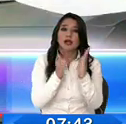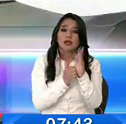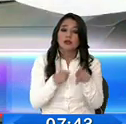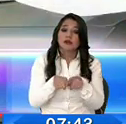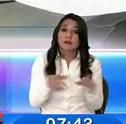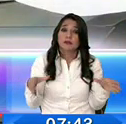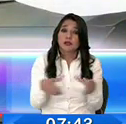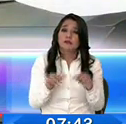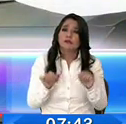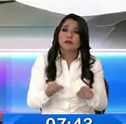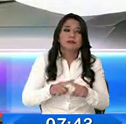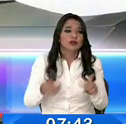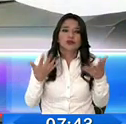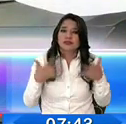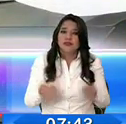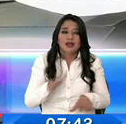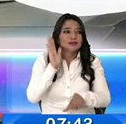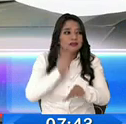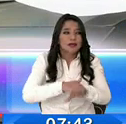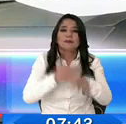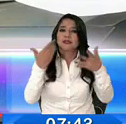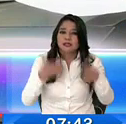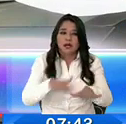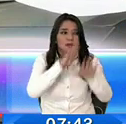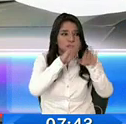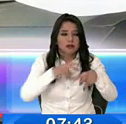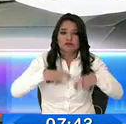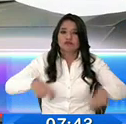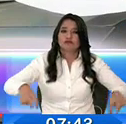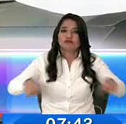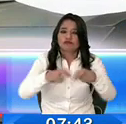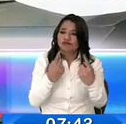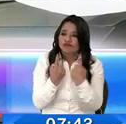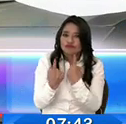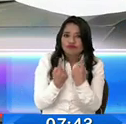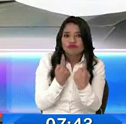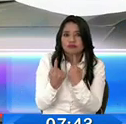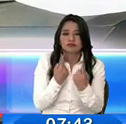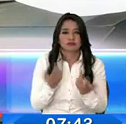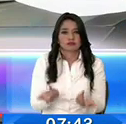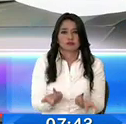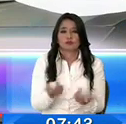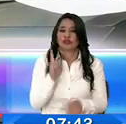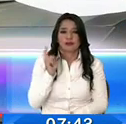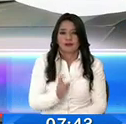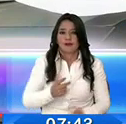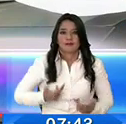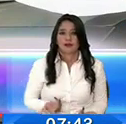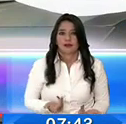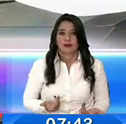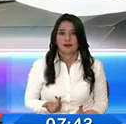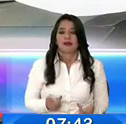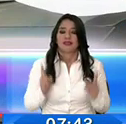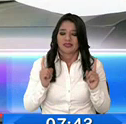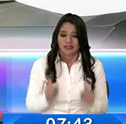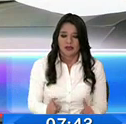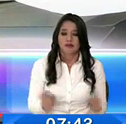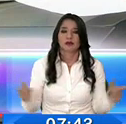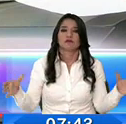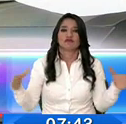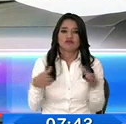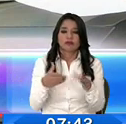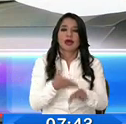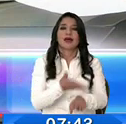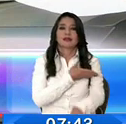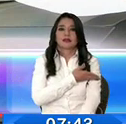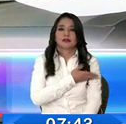pero que ya no nos llame ya para ir como usted dice que no debería serlo así no debería ser paralelo eso debíamos haber discutido mucho